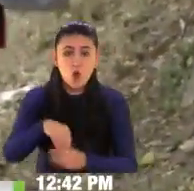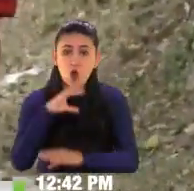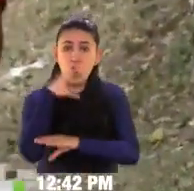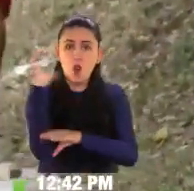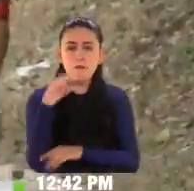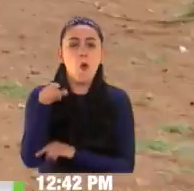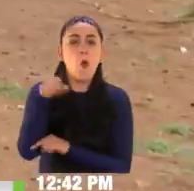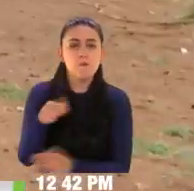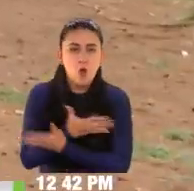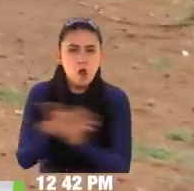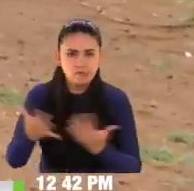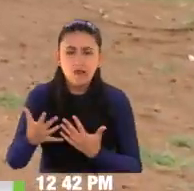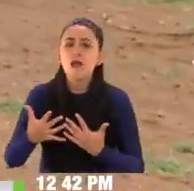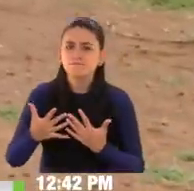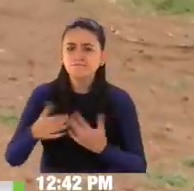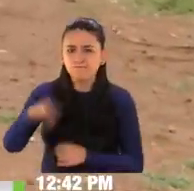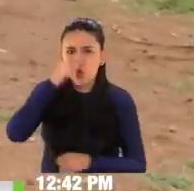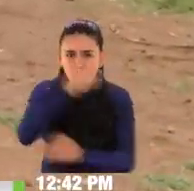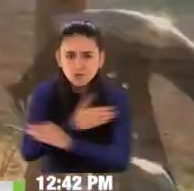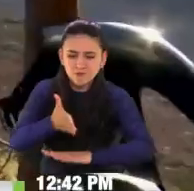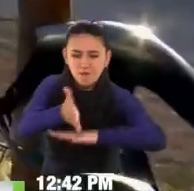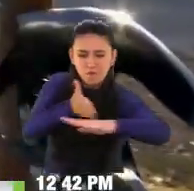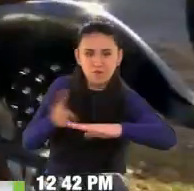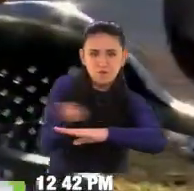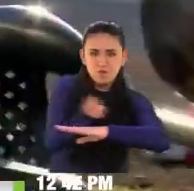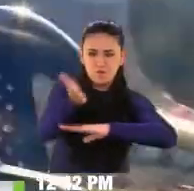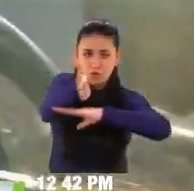depravados, que incurren en este delito. Veamos la denuncia.